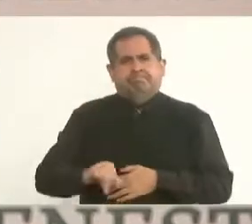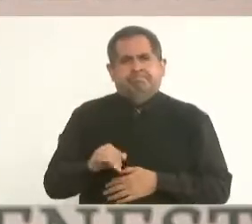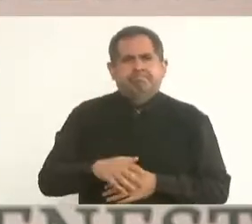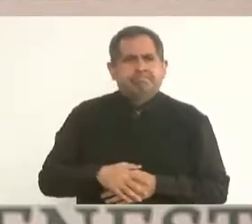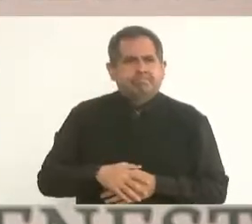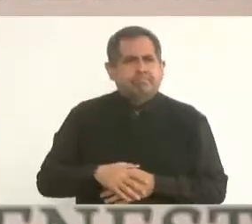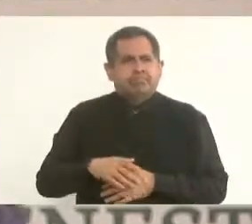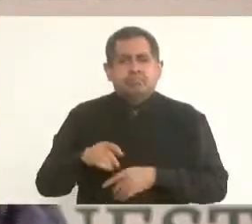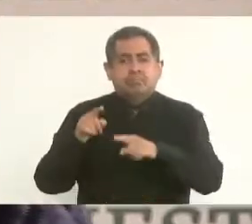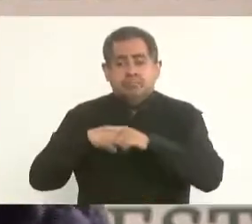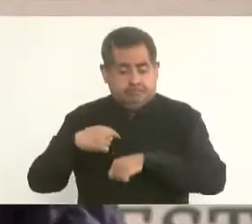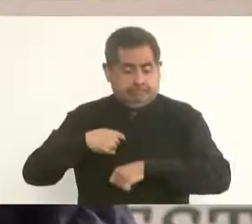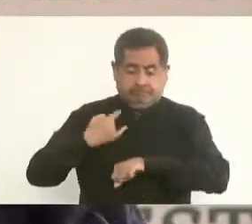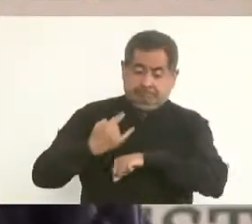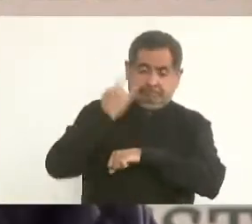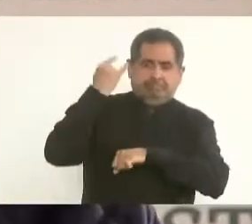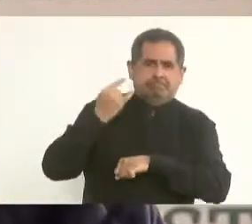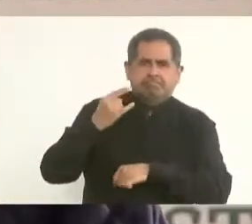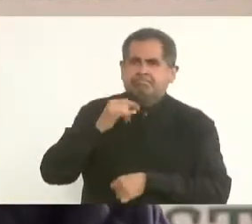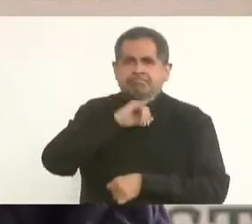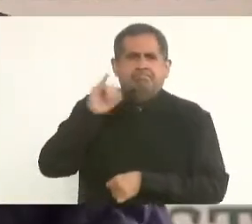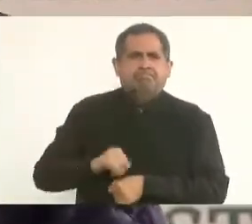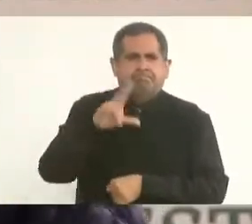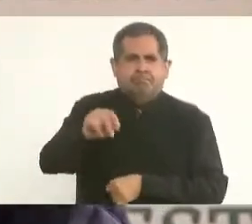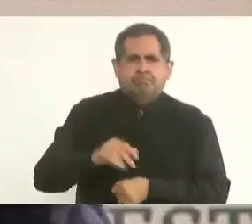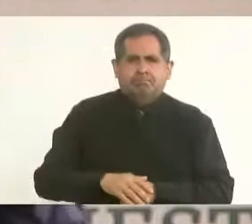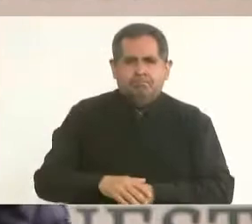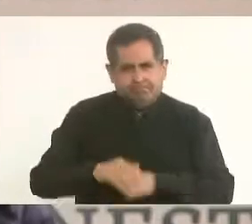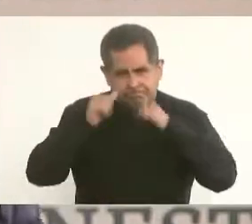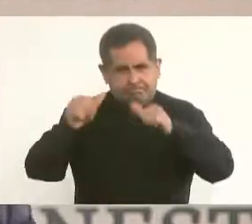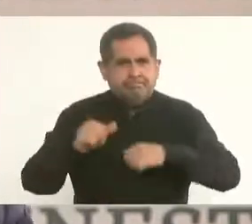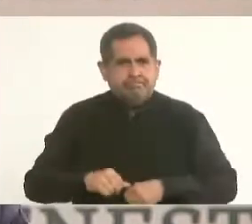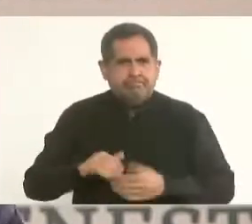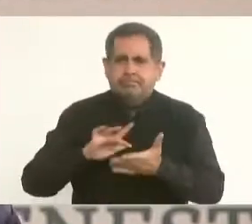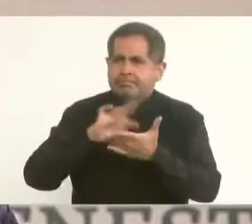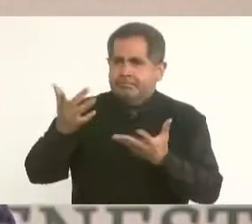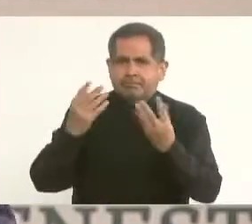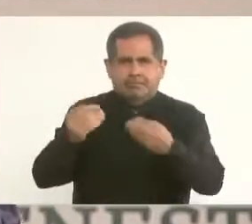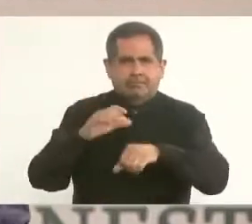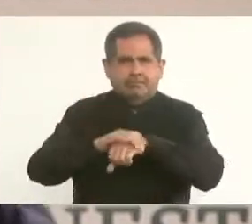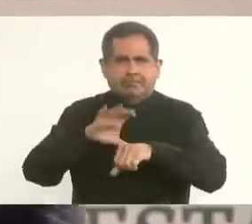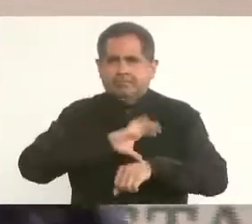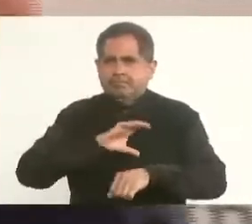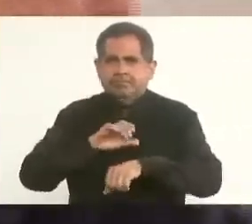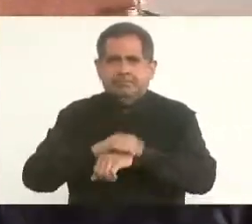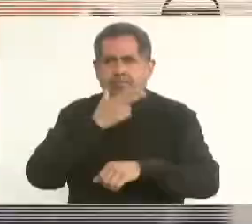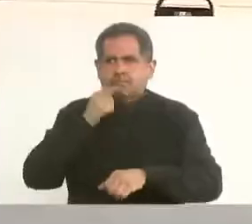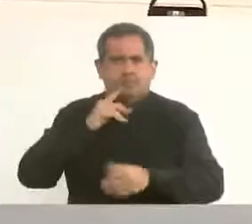No les voy a fallar. Muchas gracias, amigas y amigos.